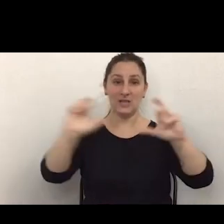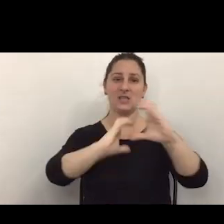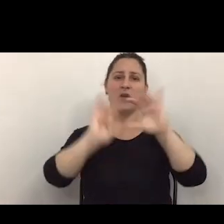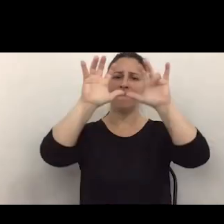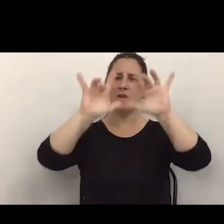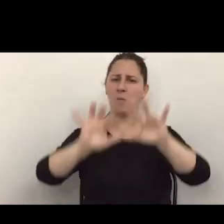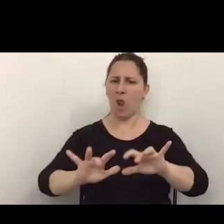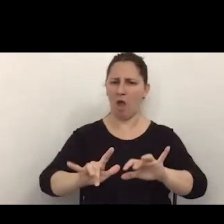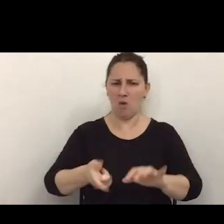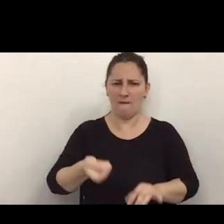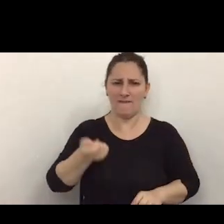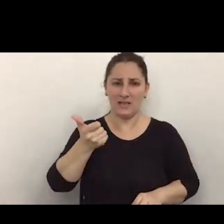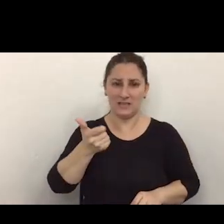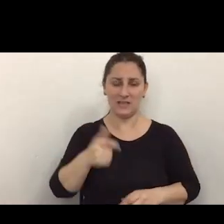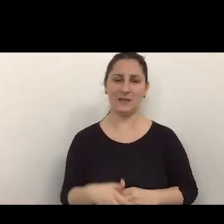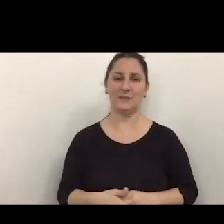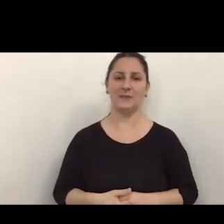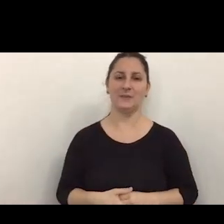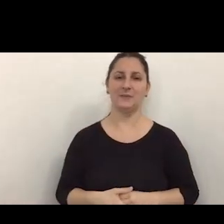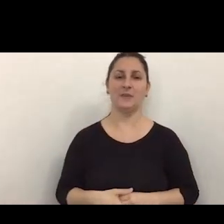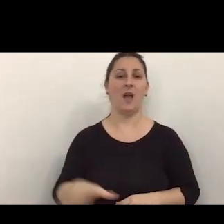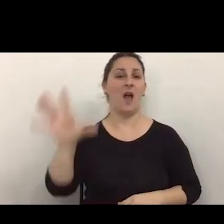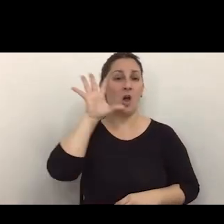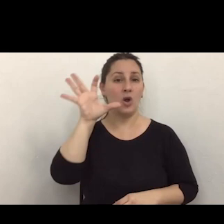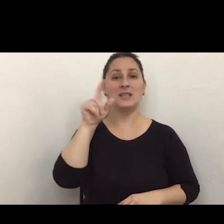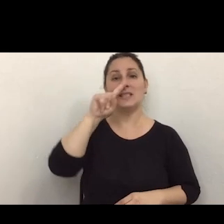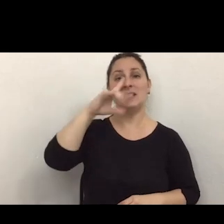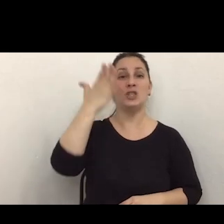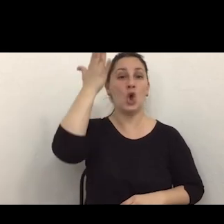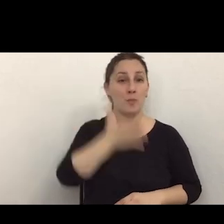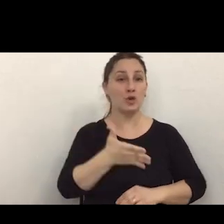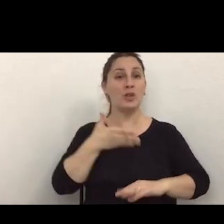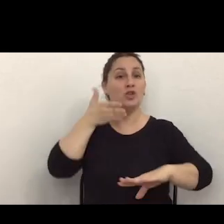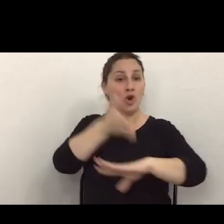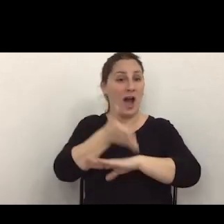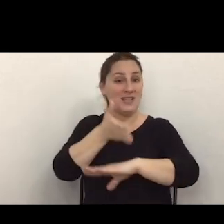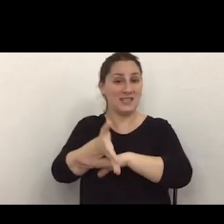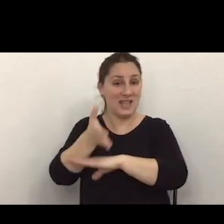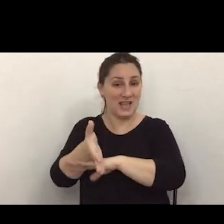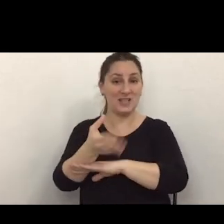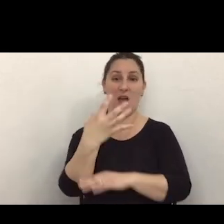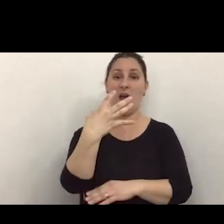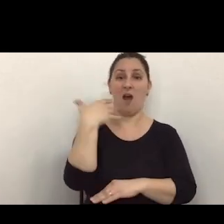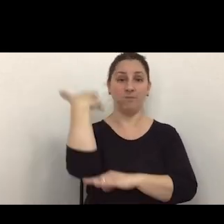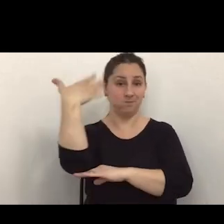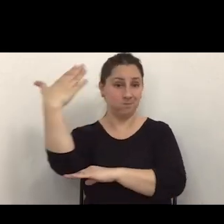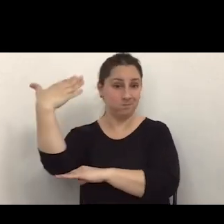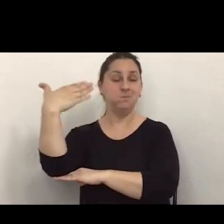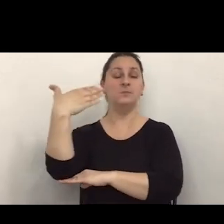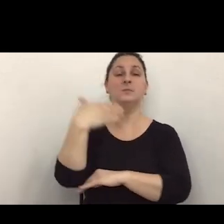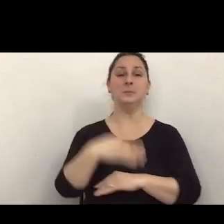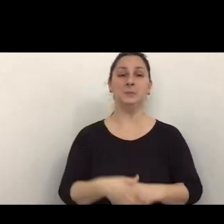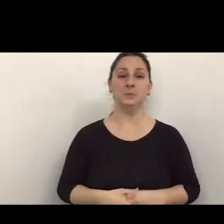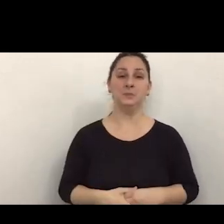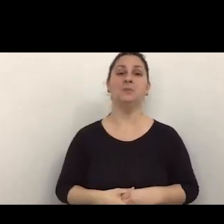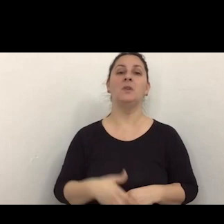muy sencillo. Recuerde que con el 75% de las asistencias al ciclo,